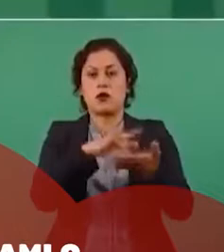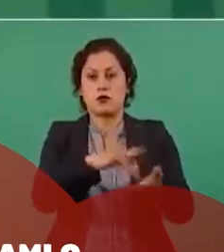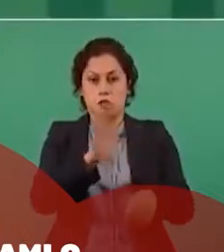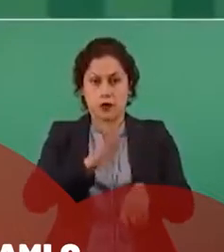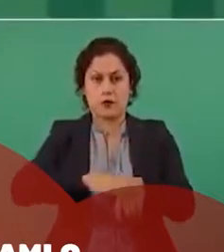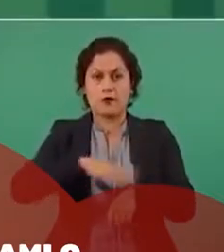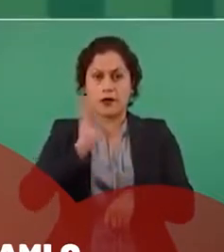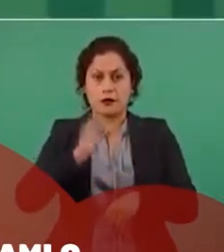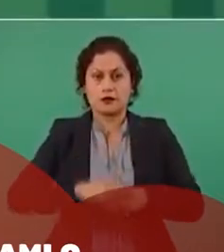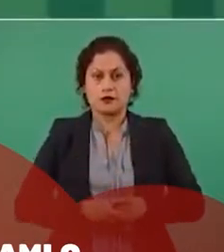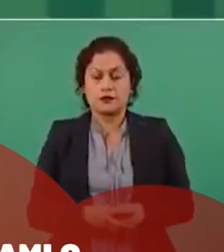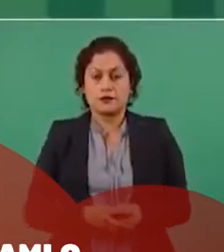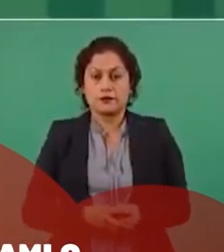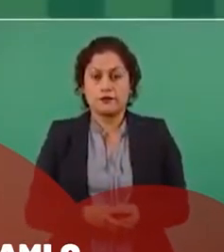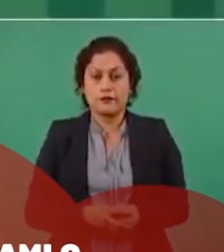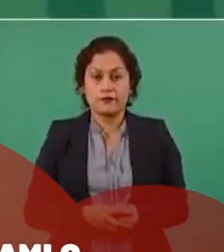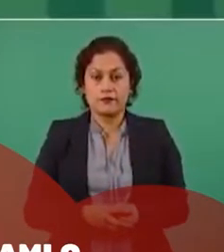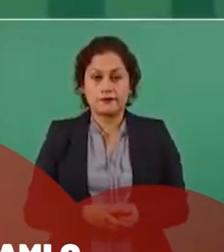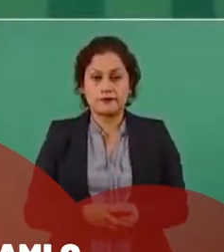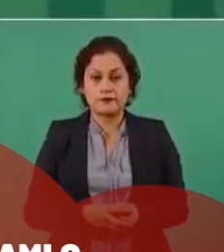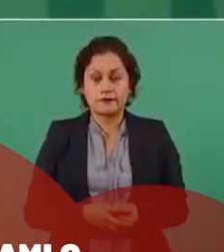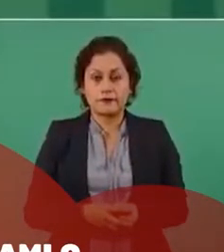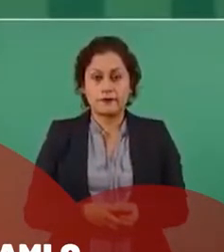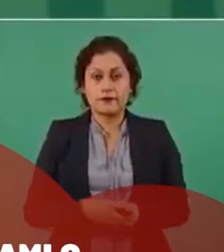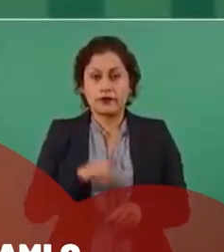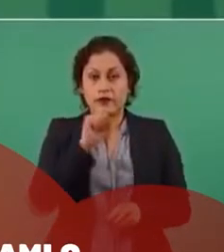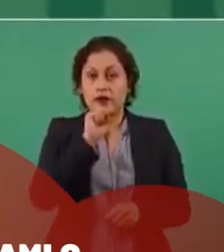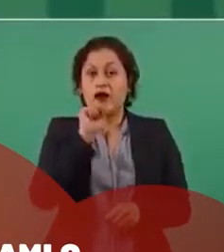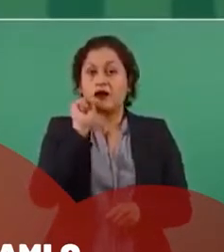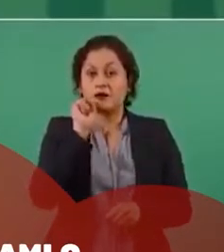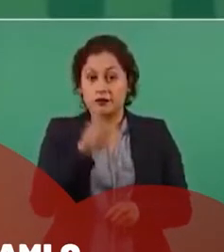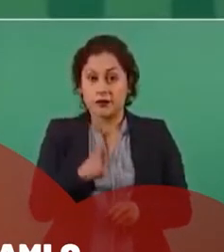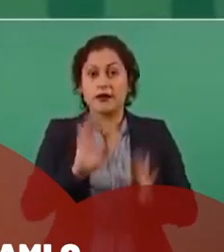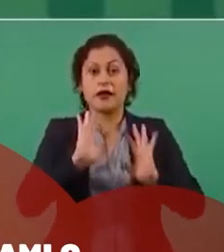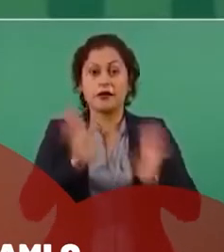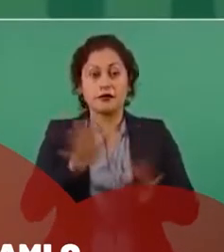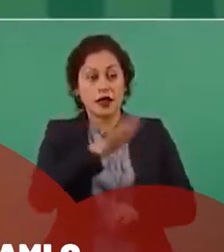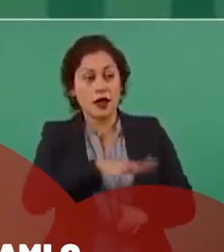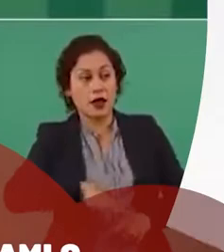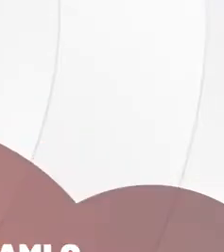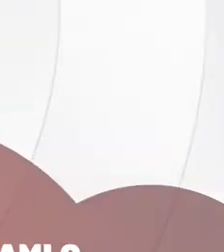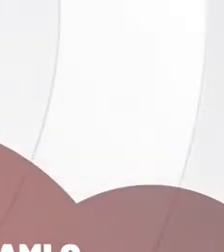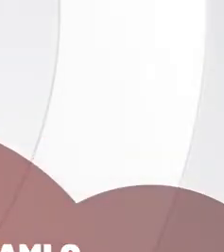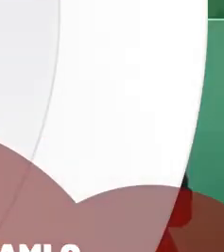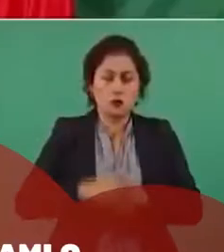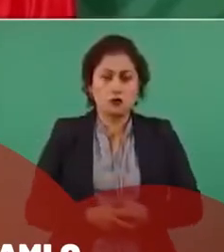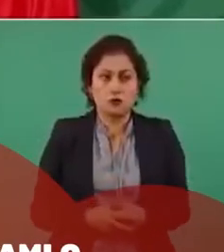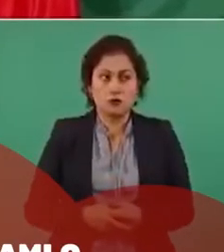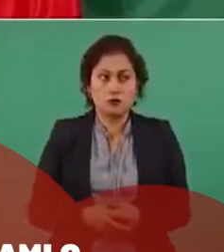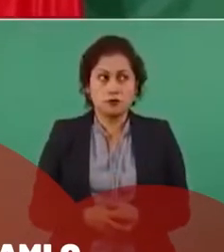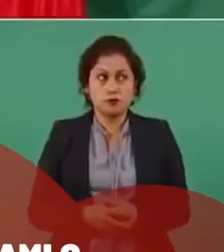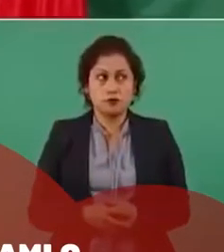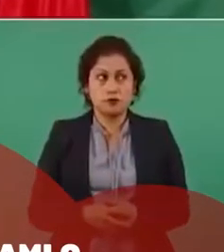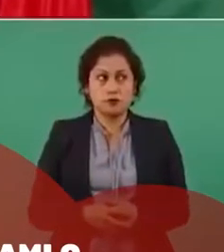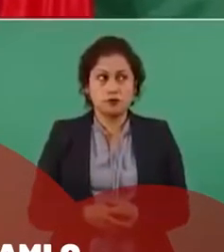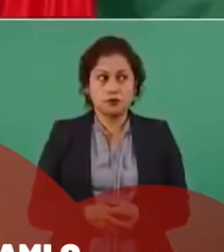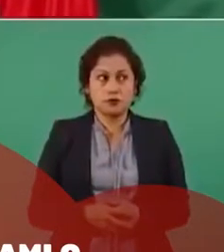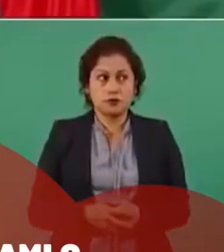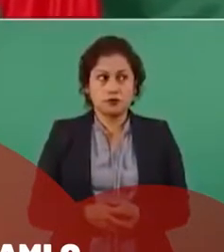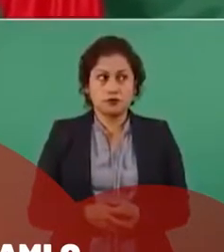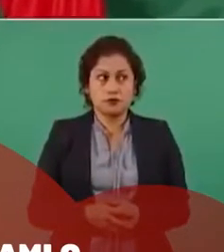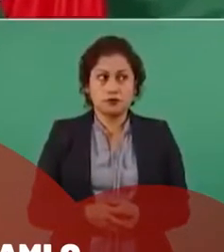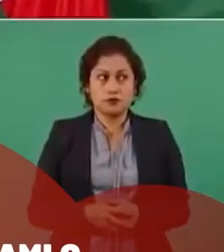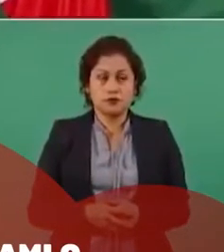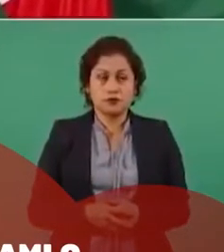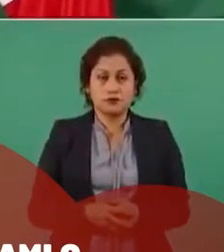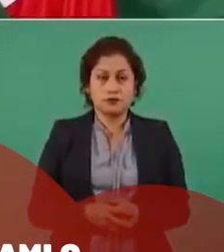texto, Frederick Saliba, afirmó que las críticas del primer mandatario al INE influyen en el contexto electoral y en las elecciones más grandes de la historia del país, las